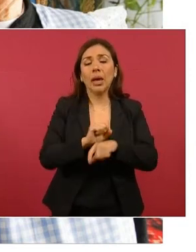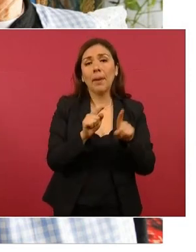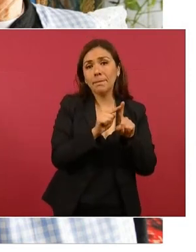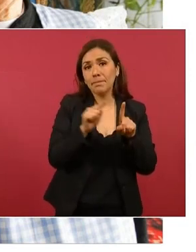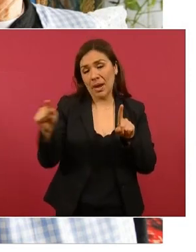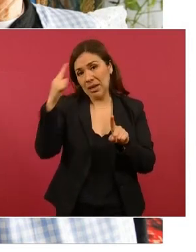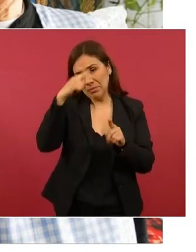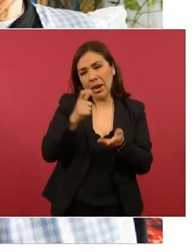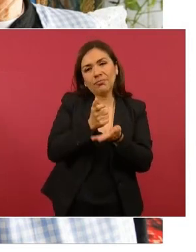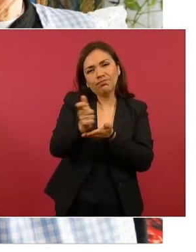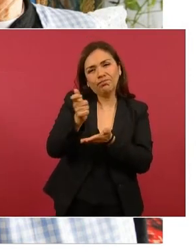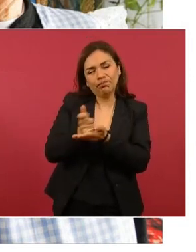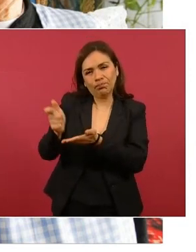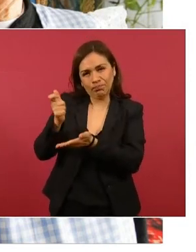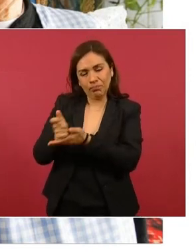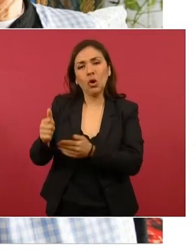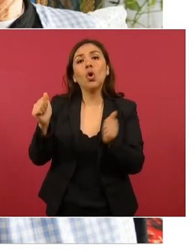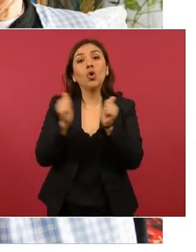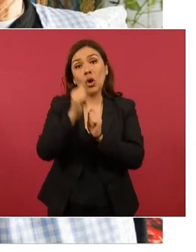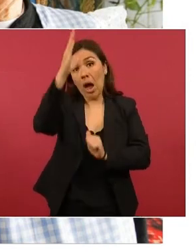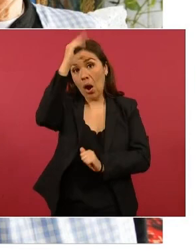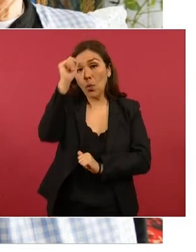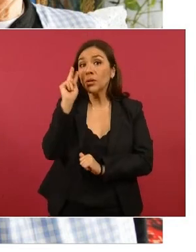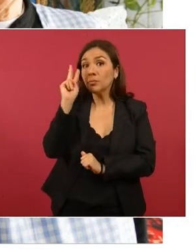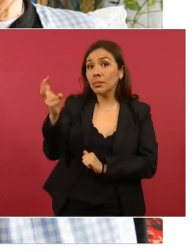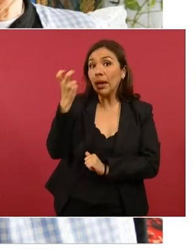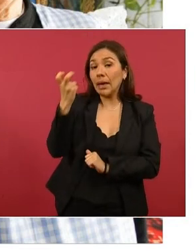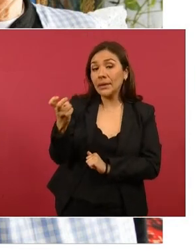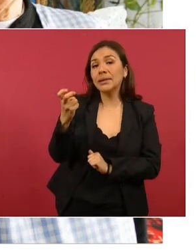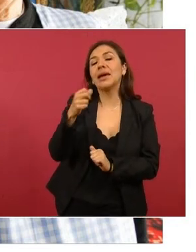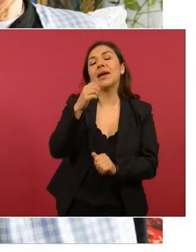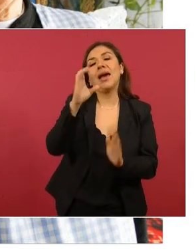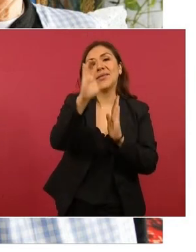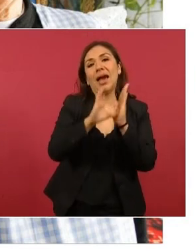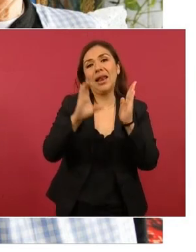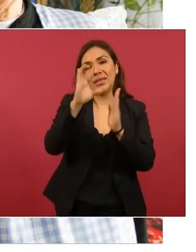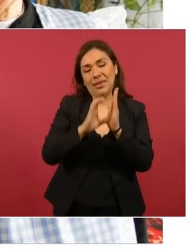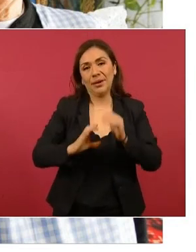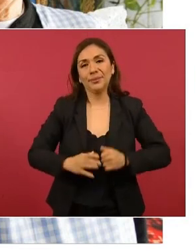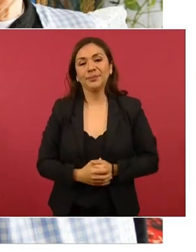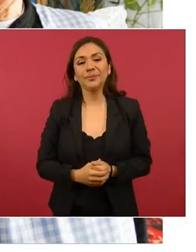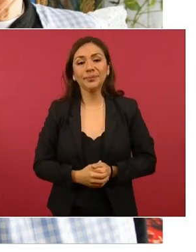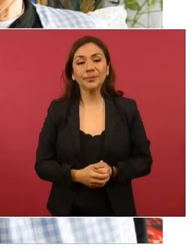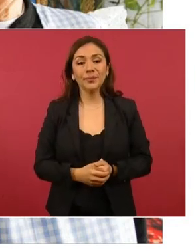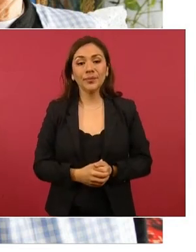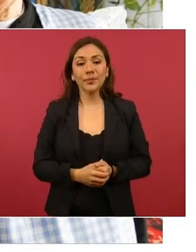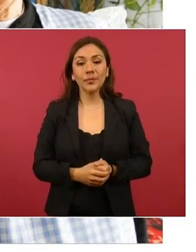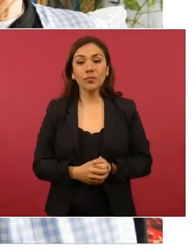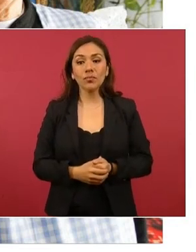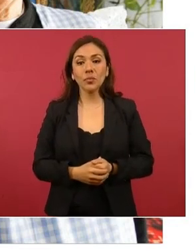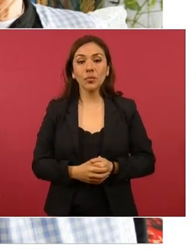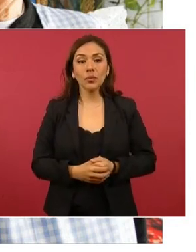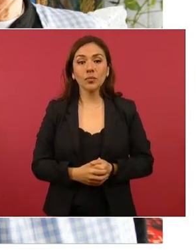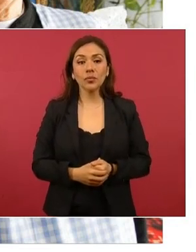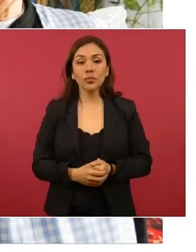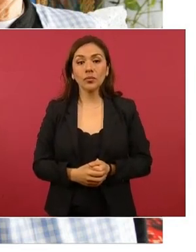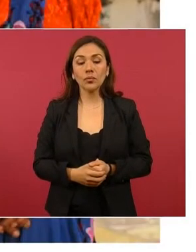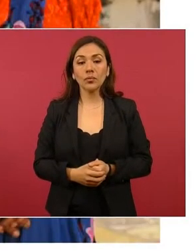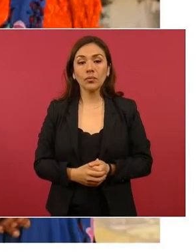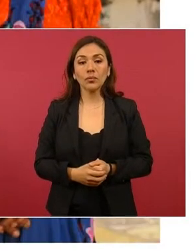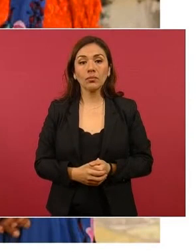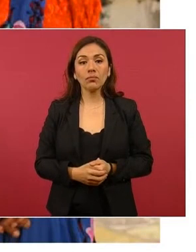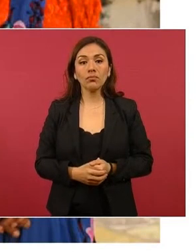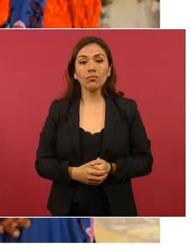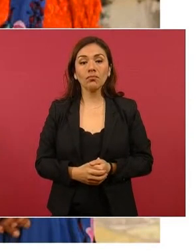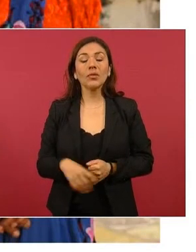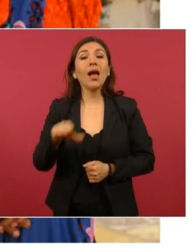este depósito bajo el calendario que aquí se presenta. Adelante. Y respecto a las